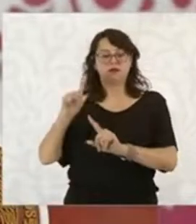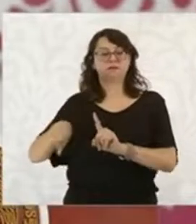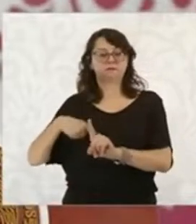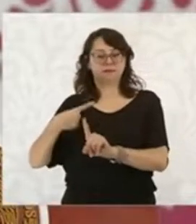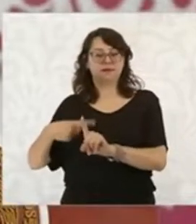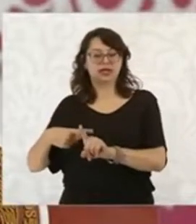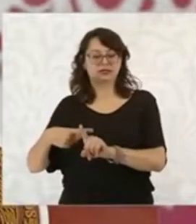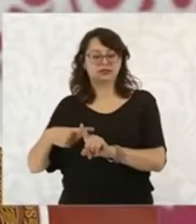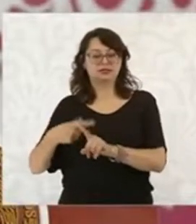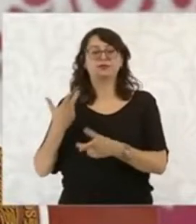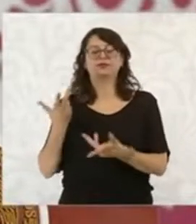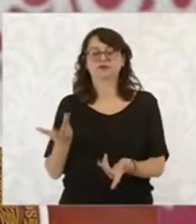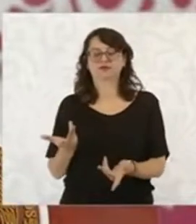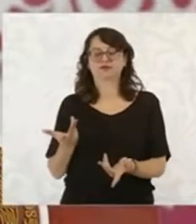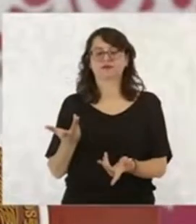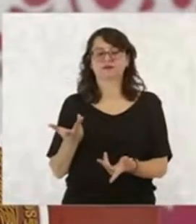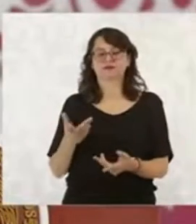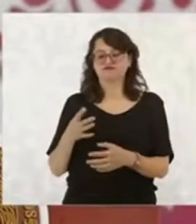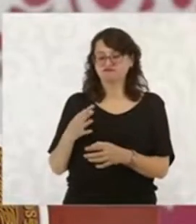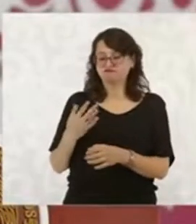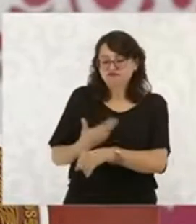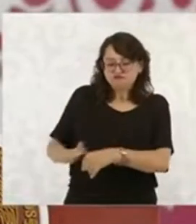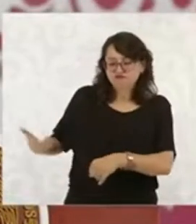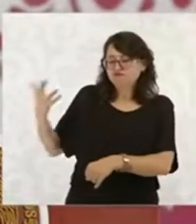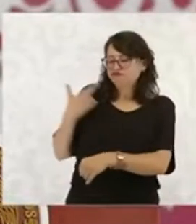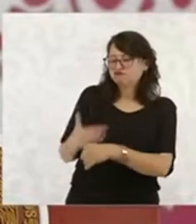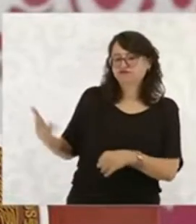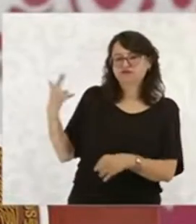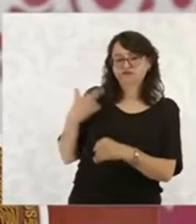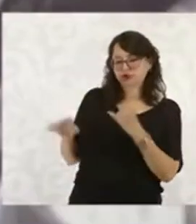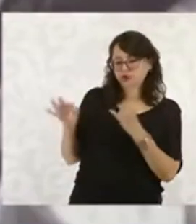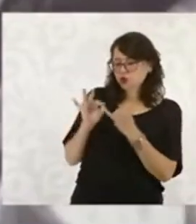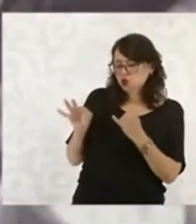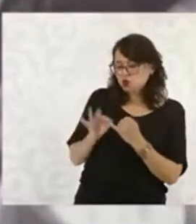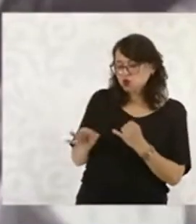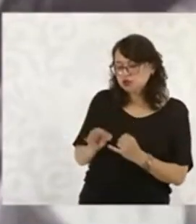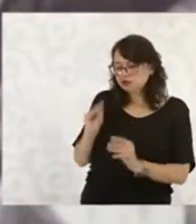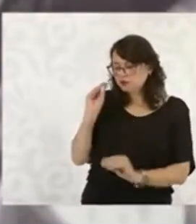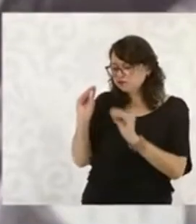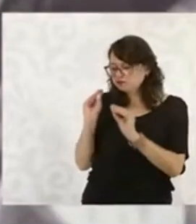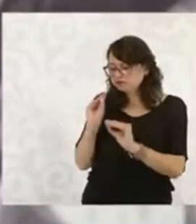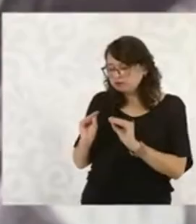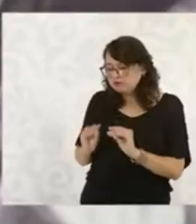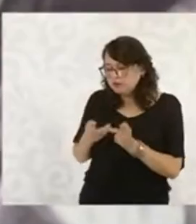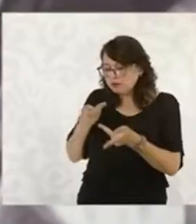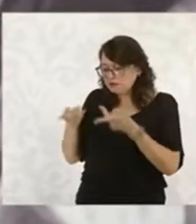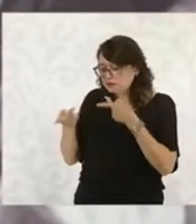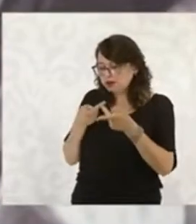también. Estamos afinando los últimos detalles técnicos y algunos